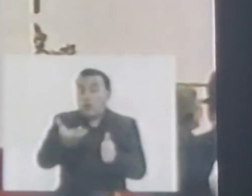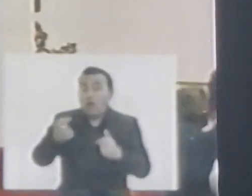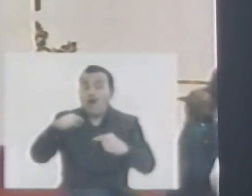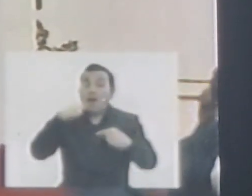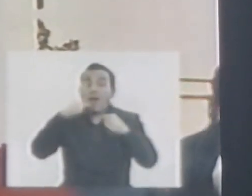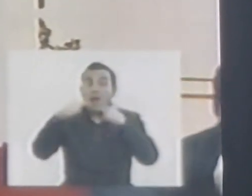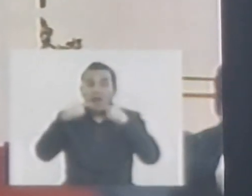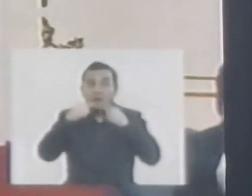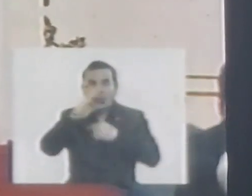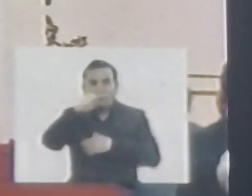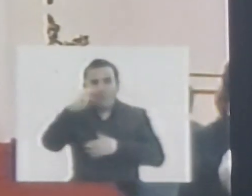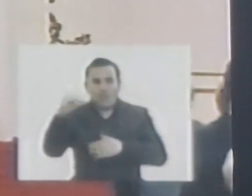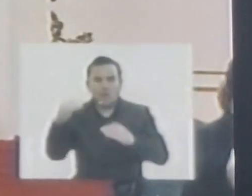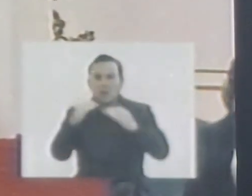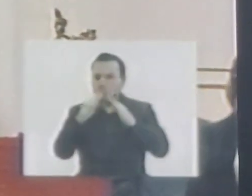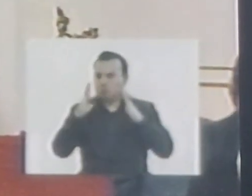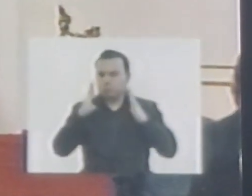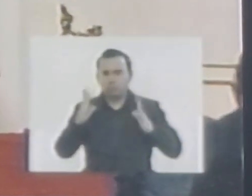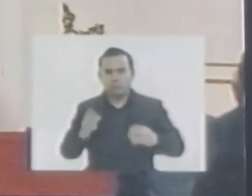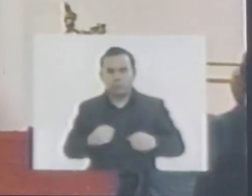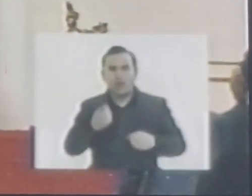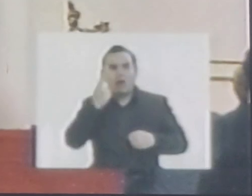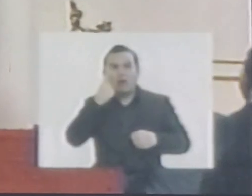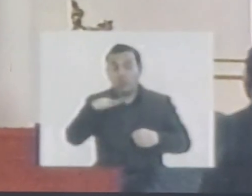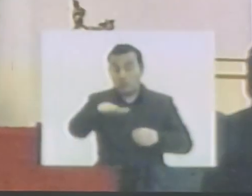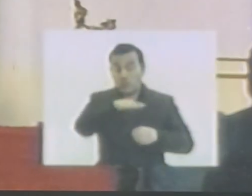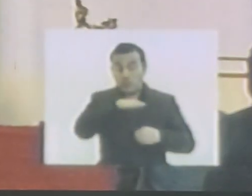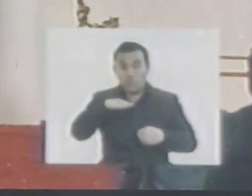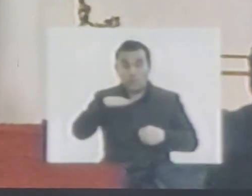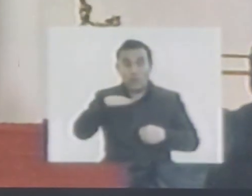Estado y de Gobierno, hacia el Salón Rojo del